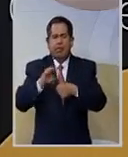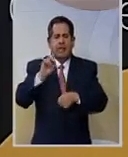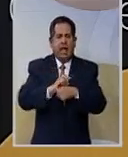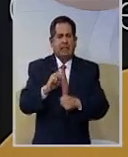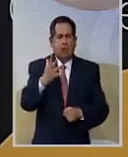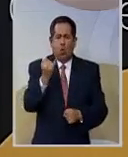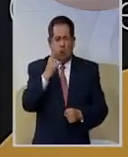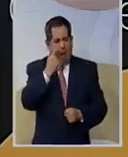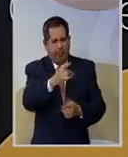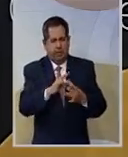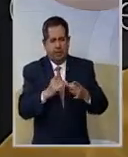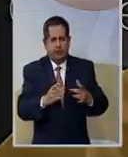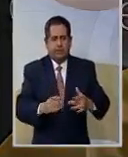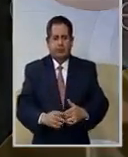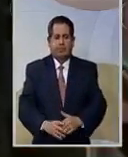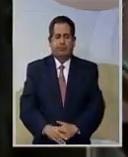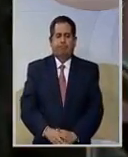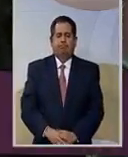junio. Veamos.